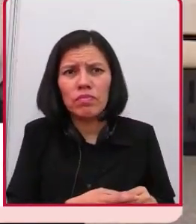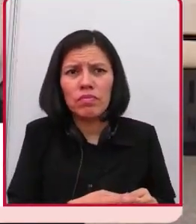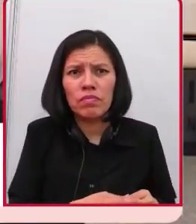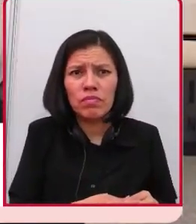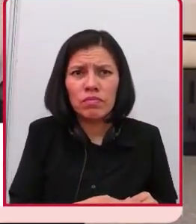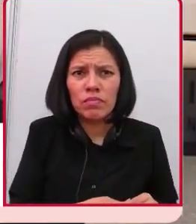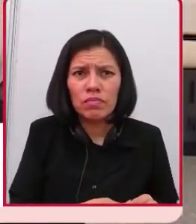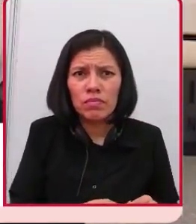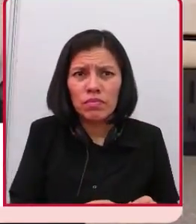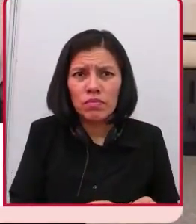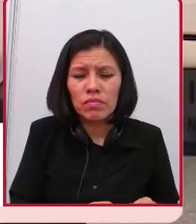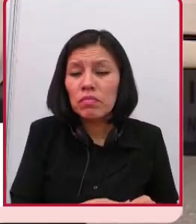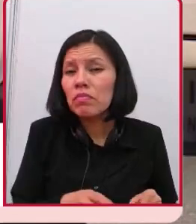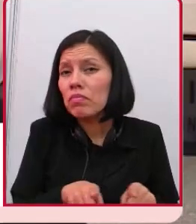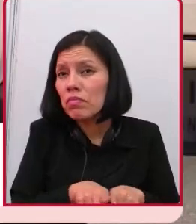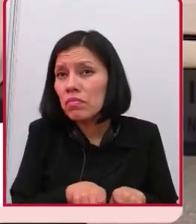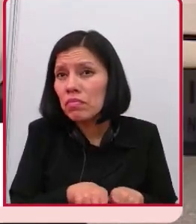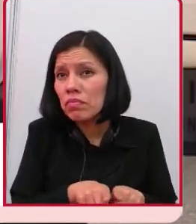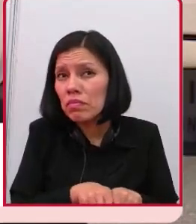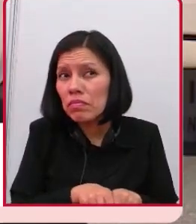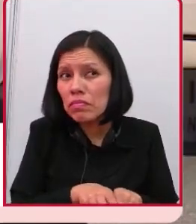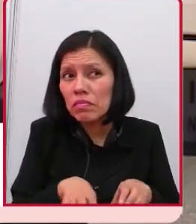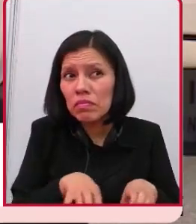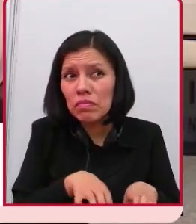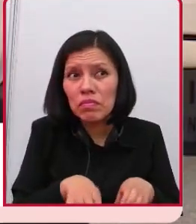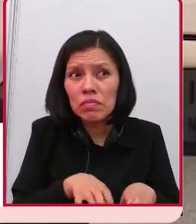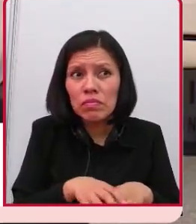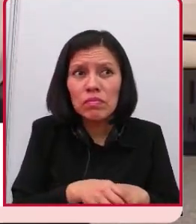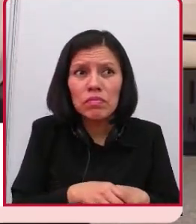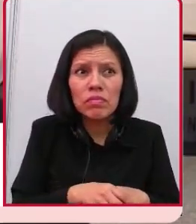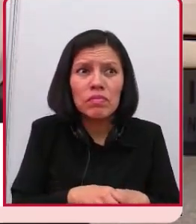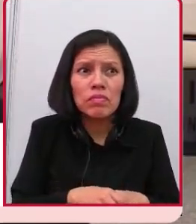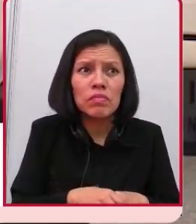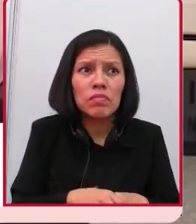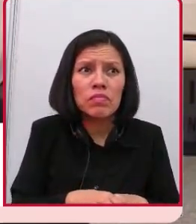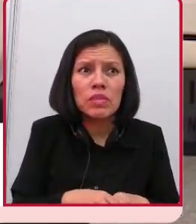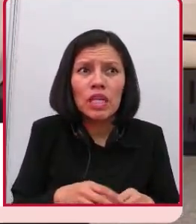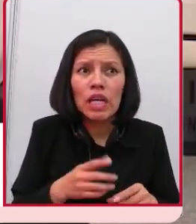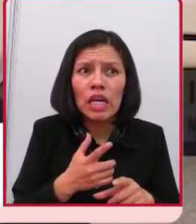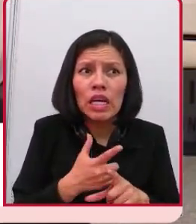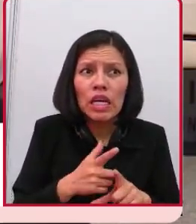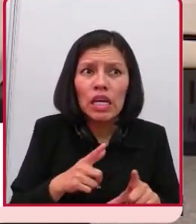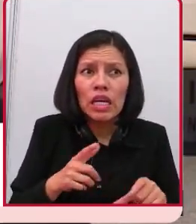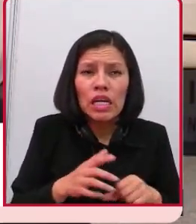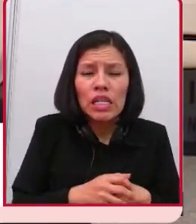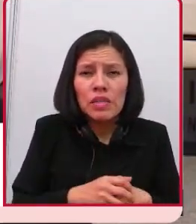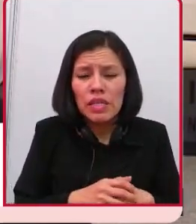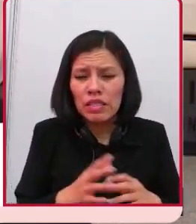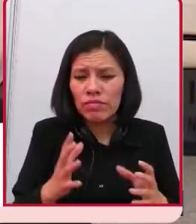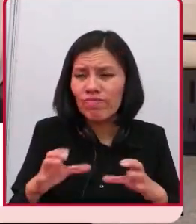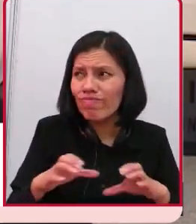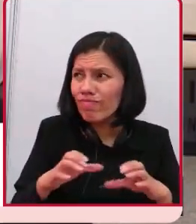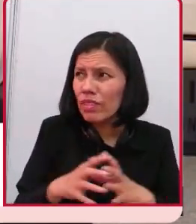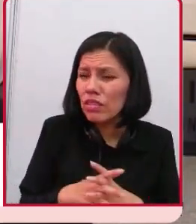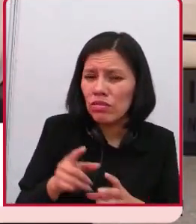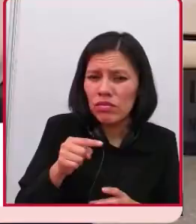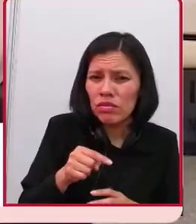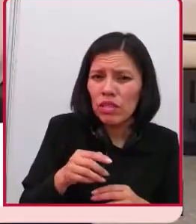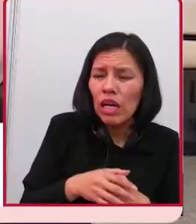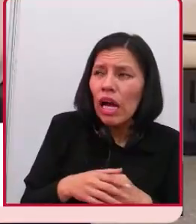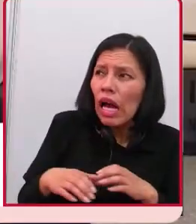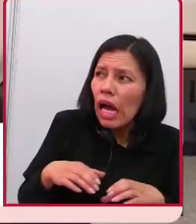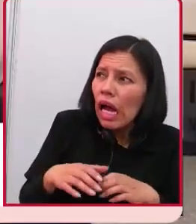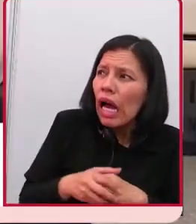también realiza liberación por fracción, mineralogía con liberación por fracción para hacer la